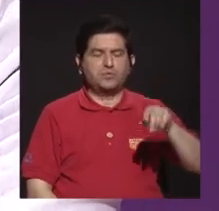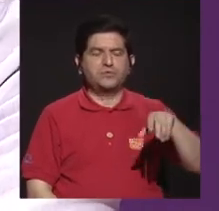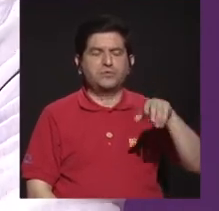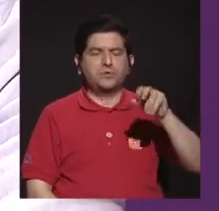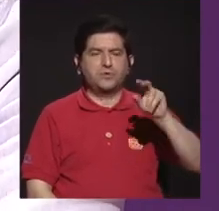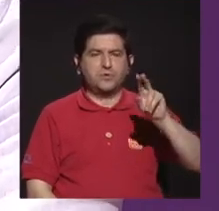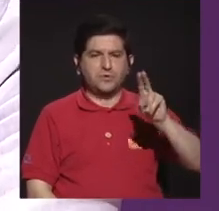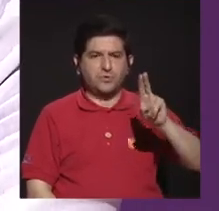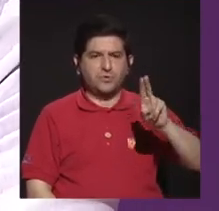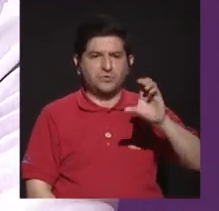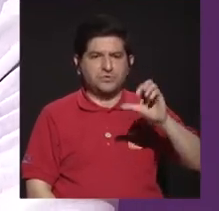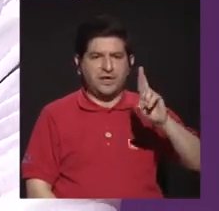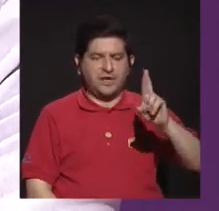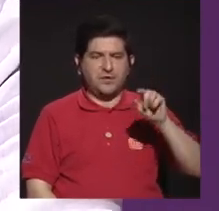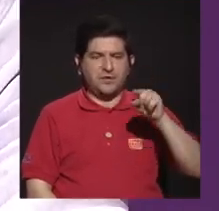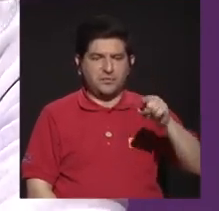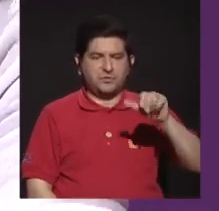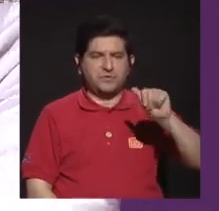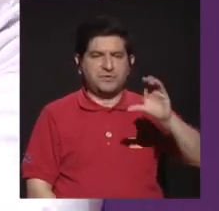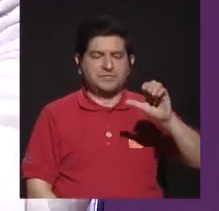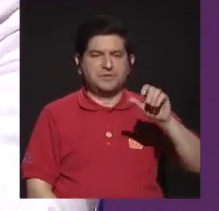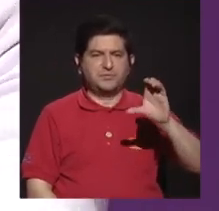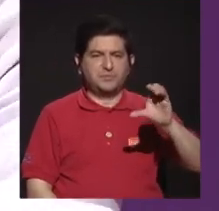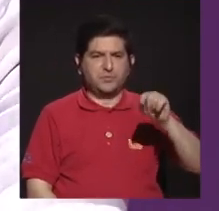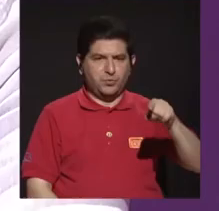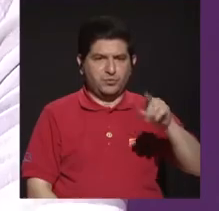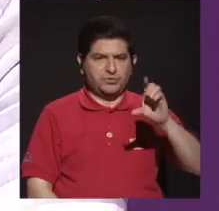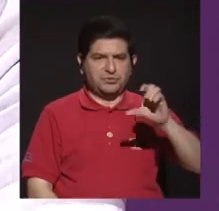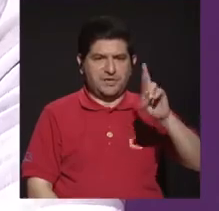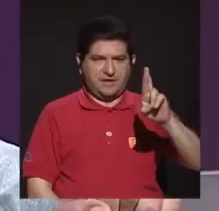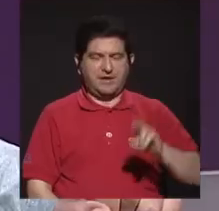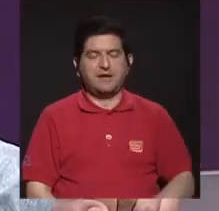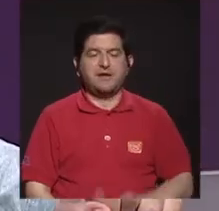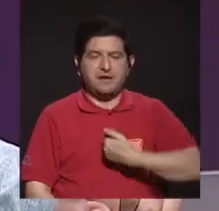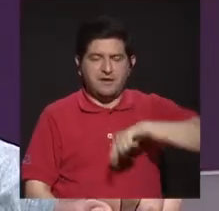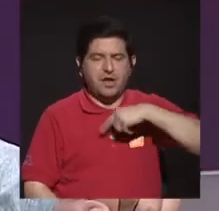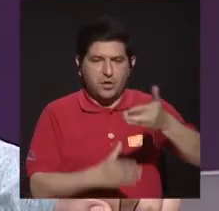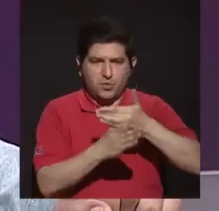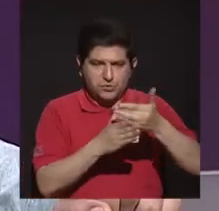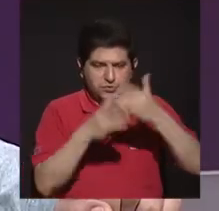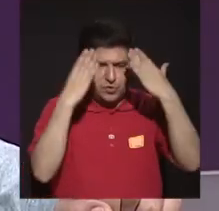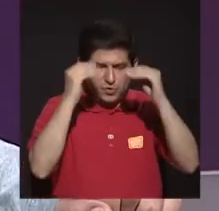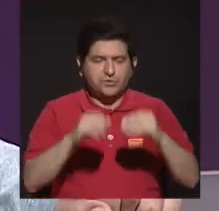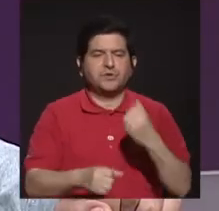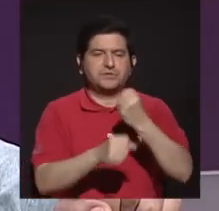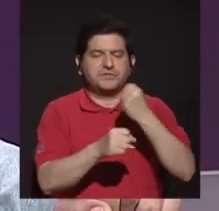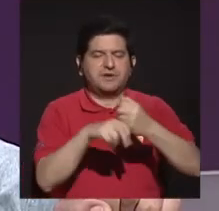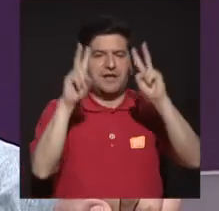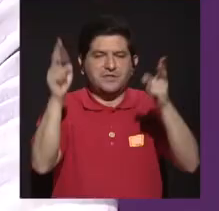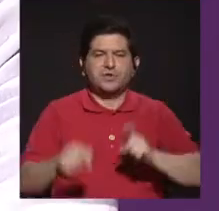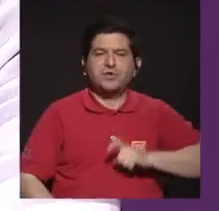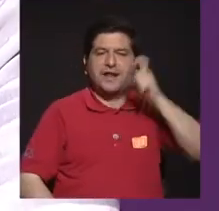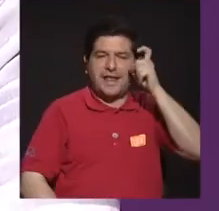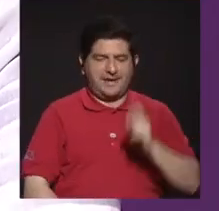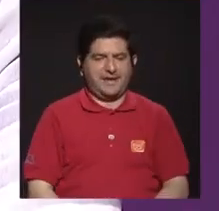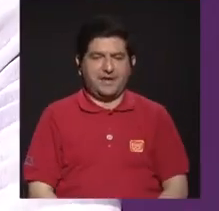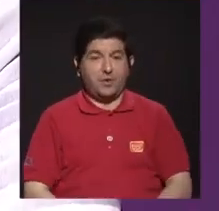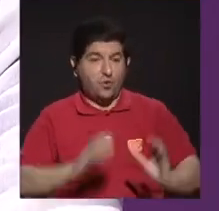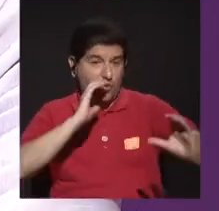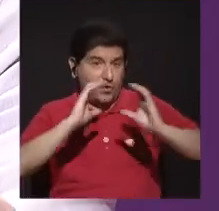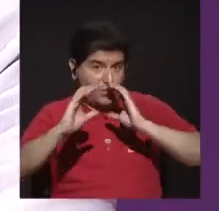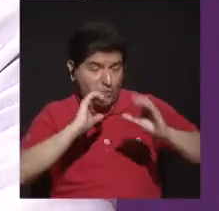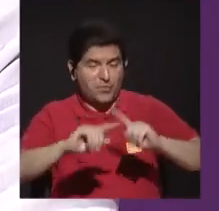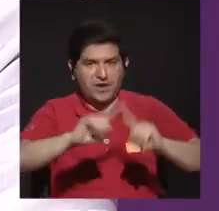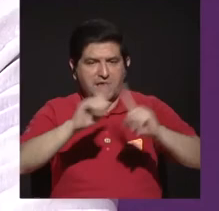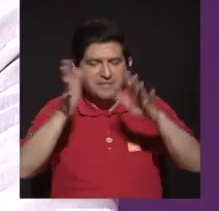www.sicom.ucr.ac.cr. Pueden escribirnos o llamarnos y con mucho gusto compartimos este material para trabajar el tema de género y comunicación